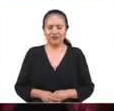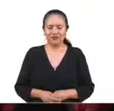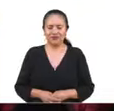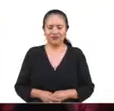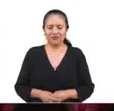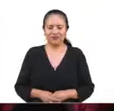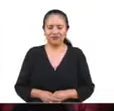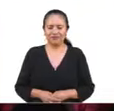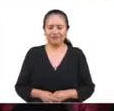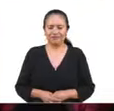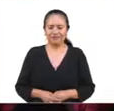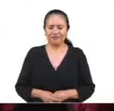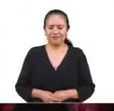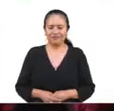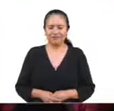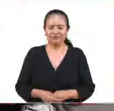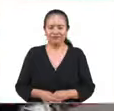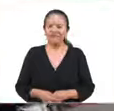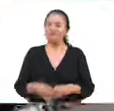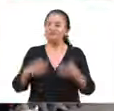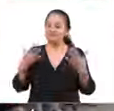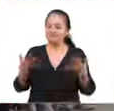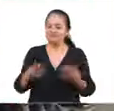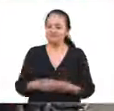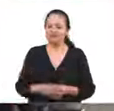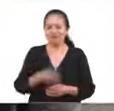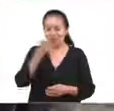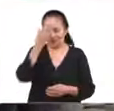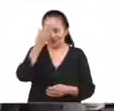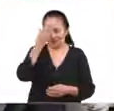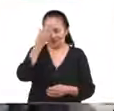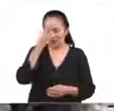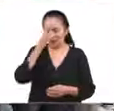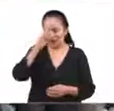Es un honor estar con Obrador. Muy bien.